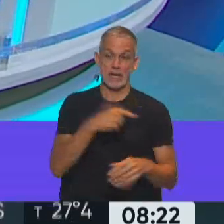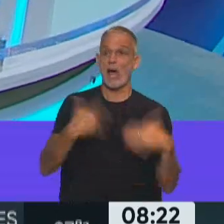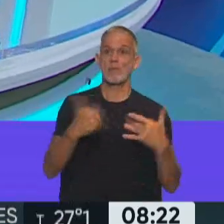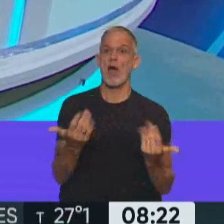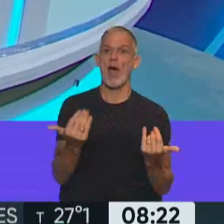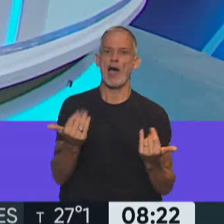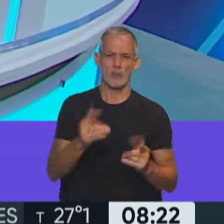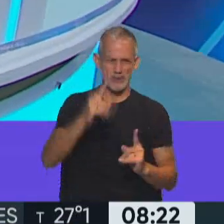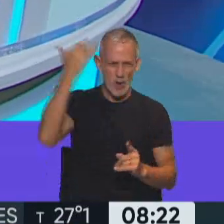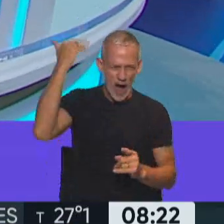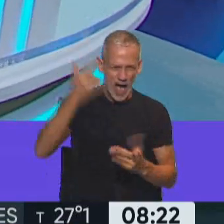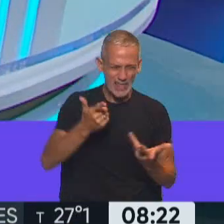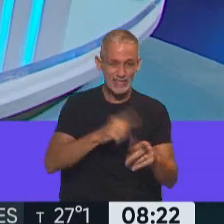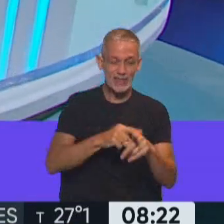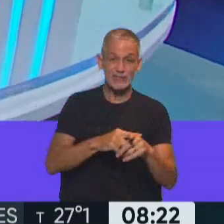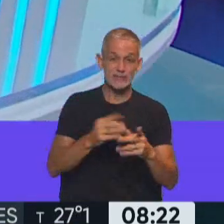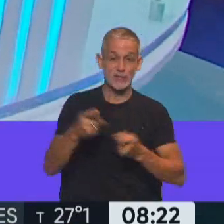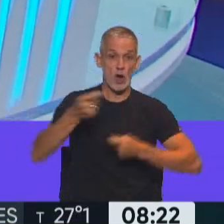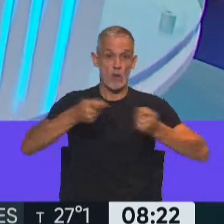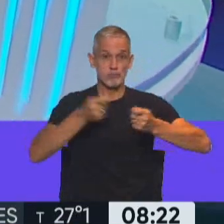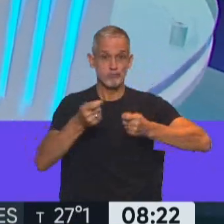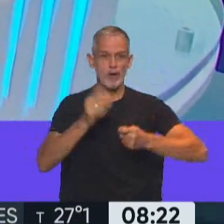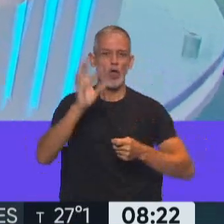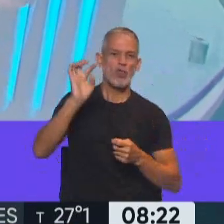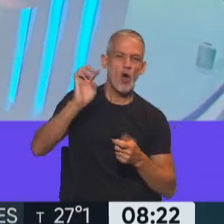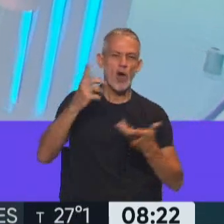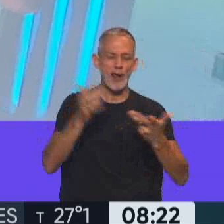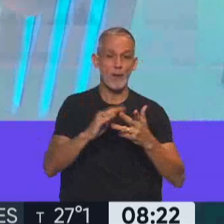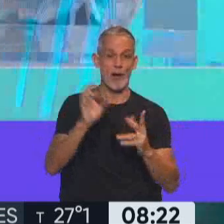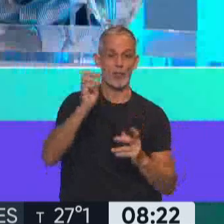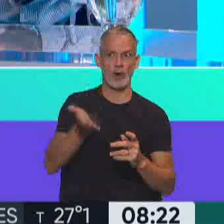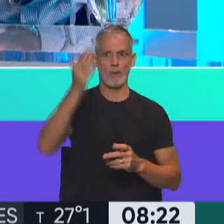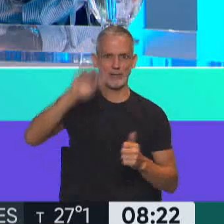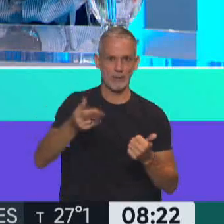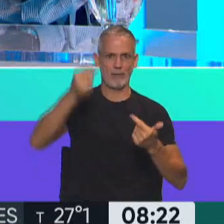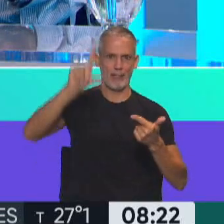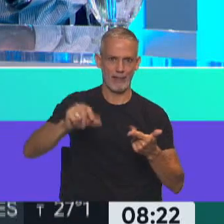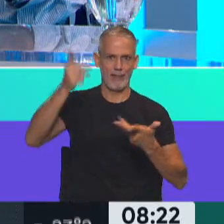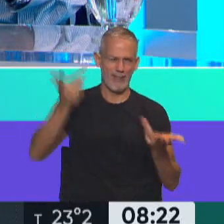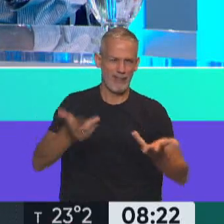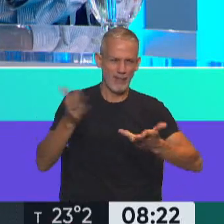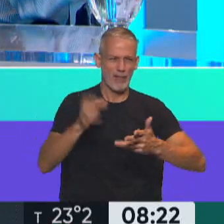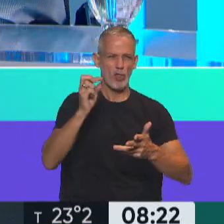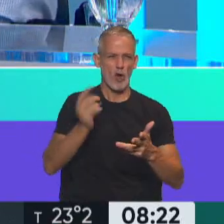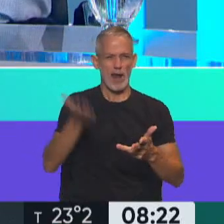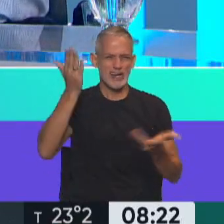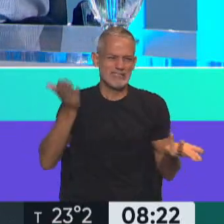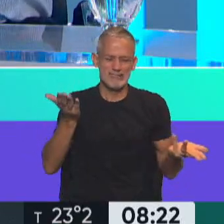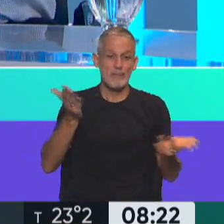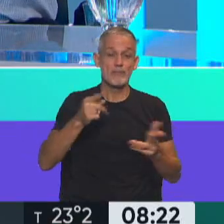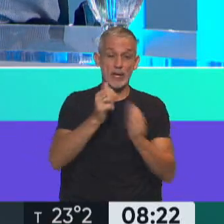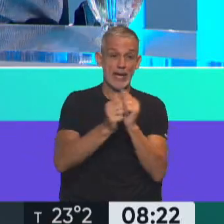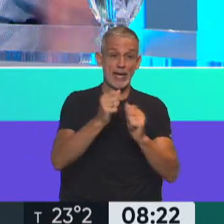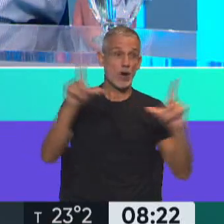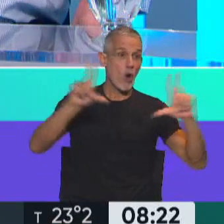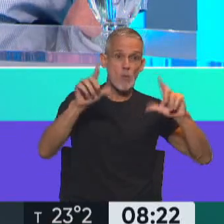apurando, los operadores financieros con la corrida cambiaria, con el aumento del dólar paralelo, los grandes